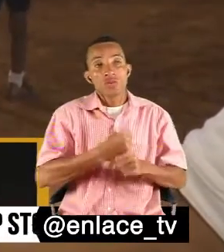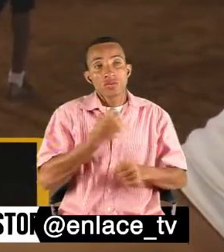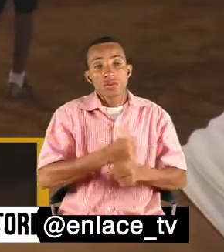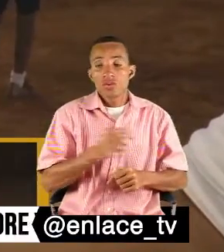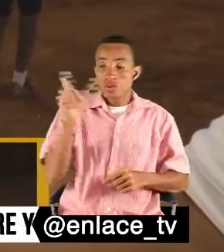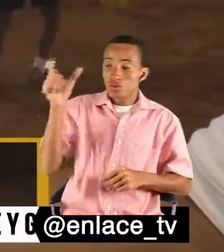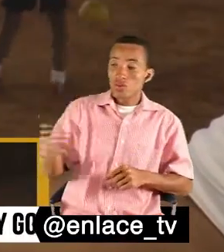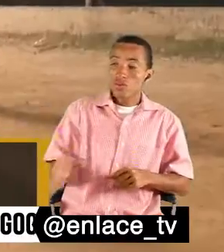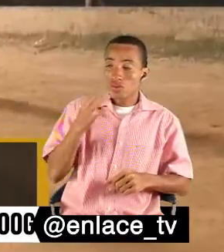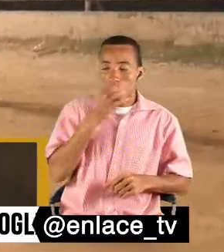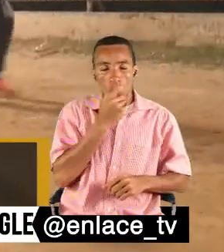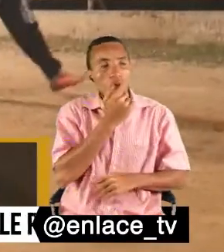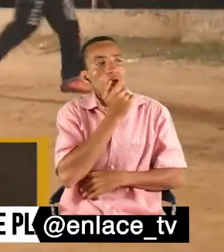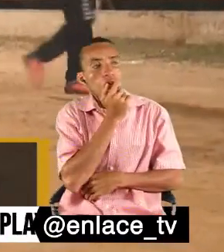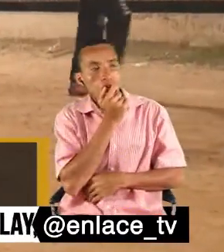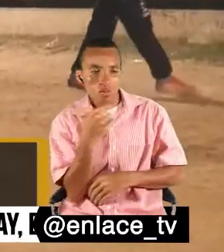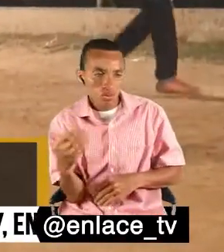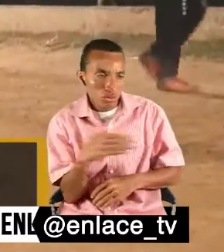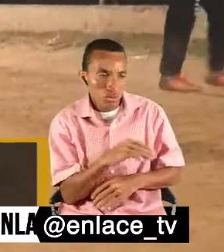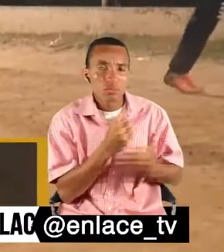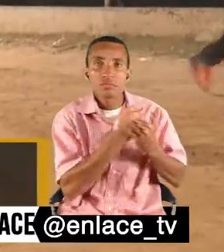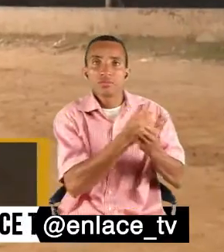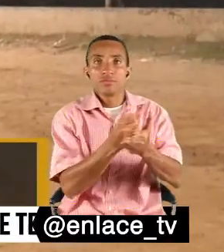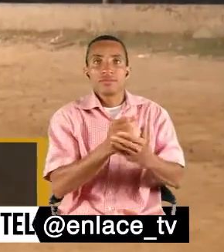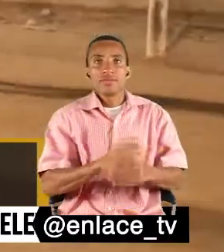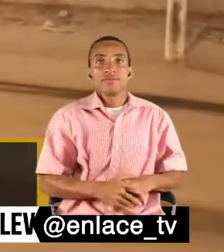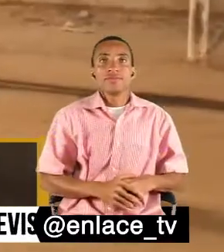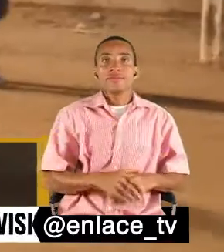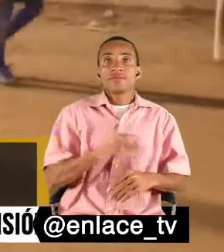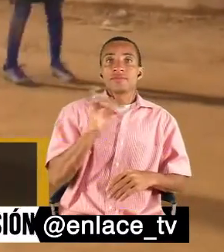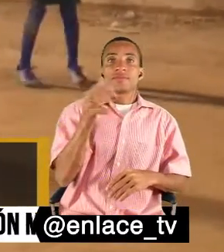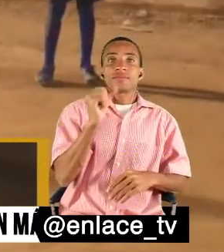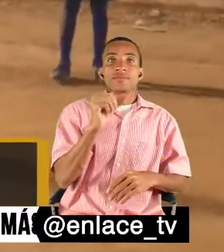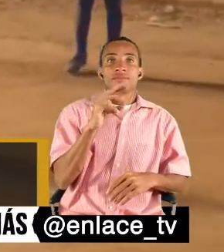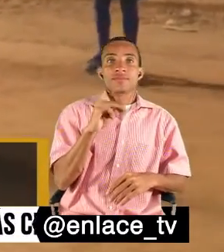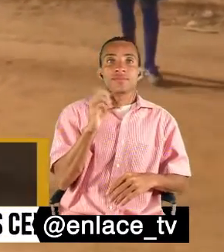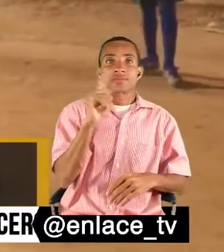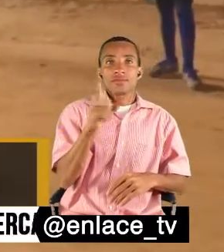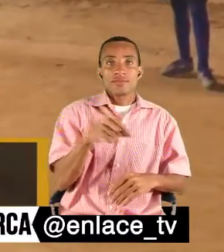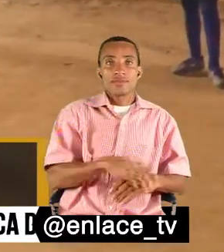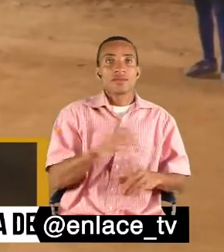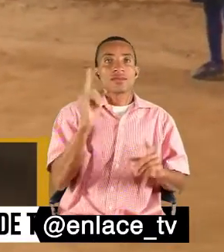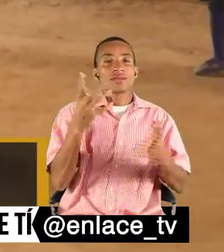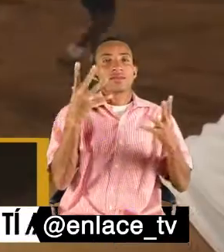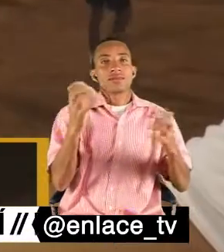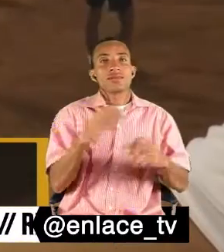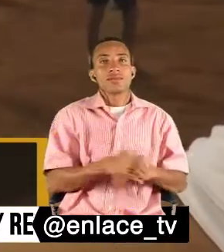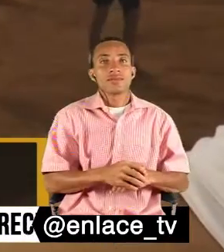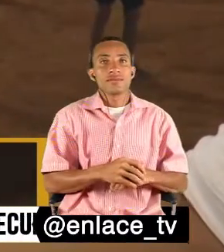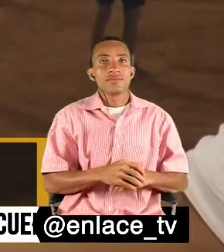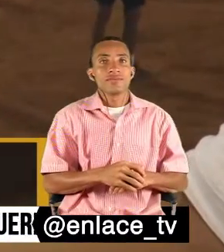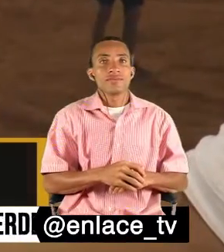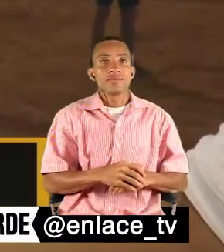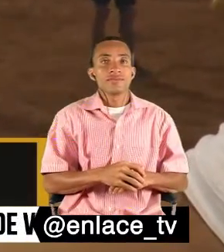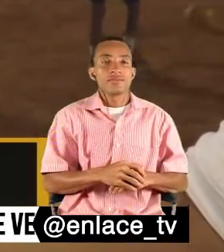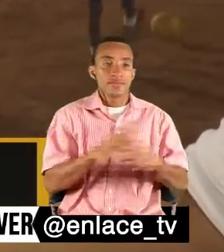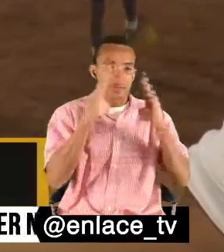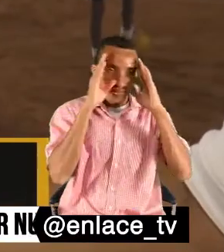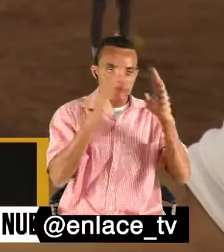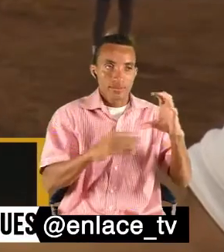buenas tácticas. El guardametas Janer Salazar sueña con alcanzar grandes triunfos como sus ídolos. Miro a Claudio